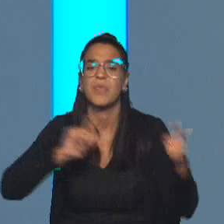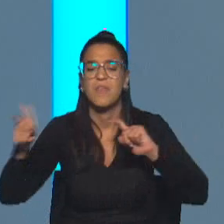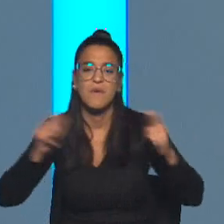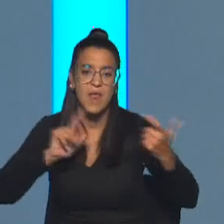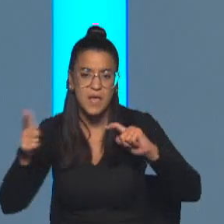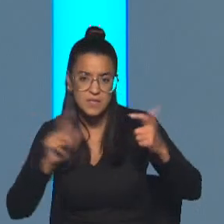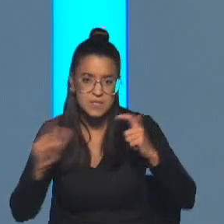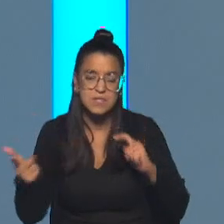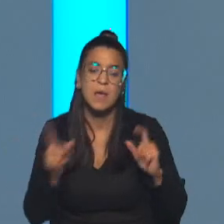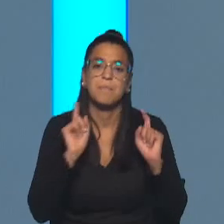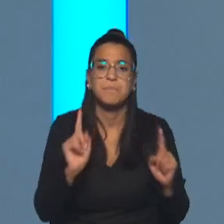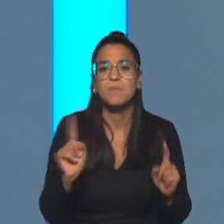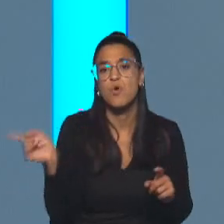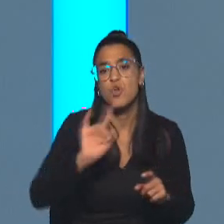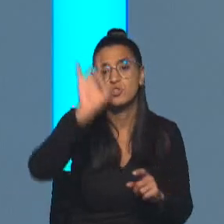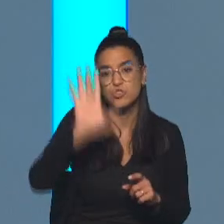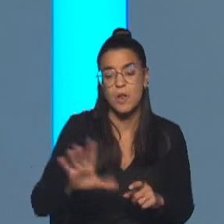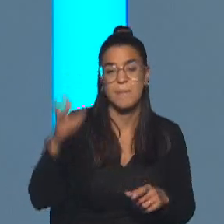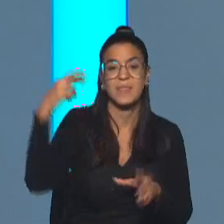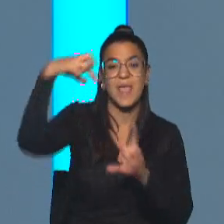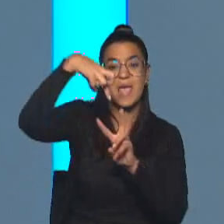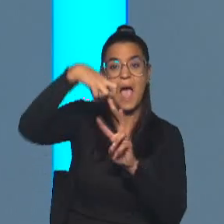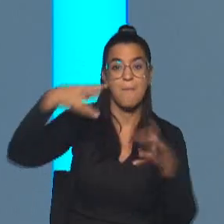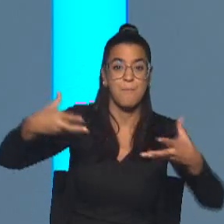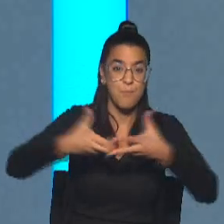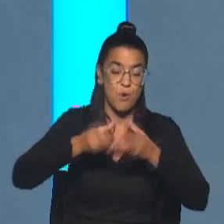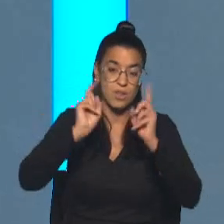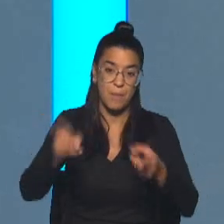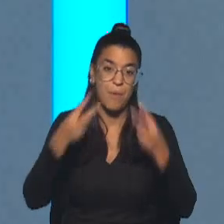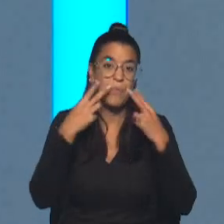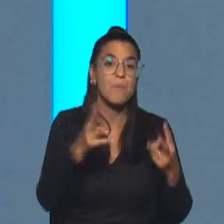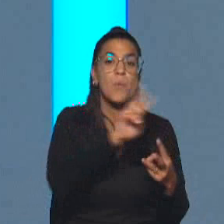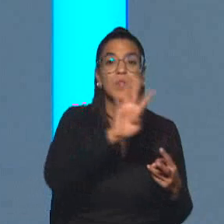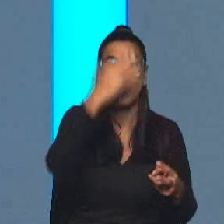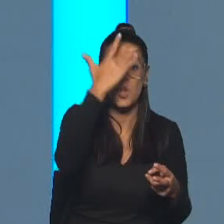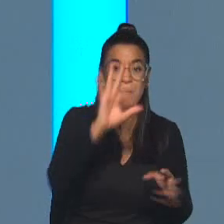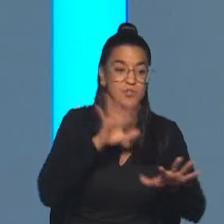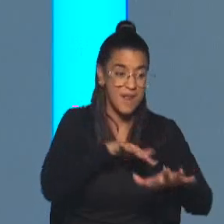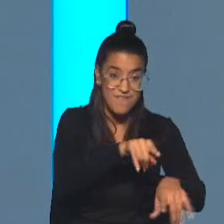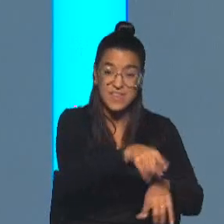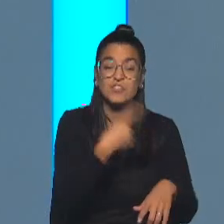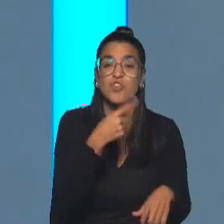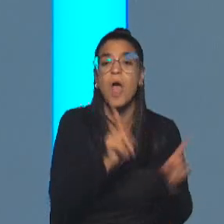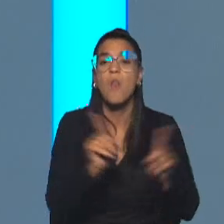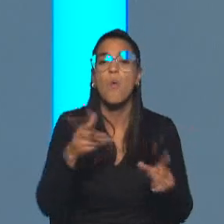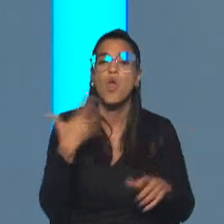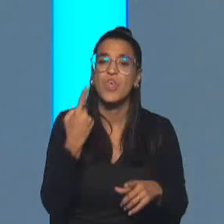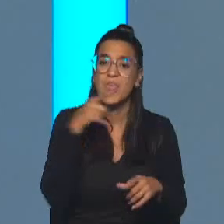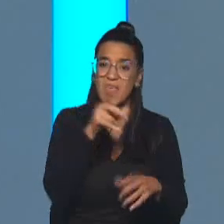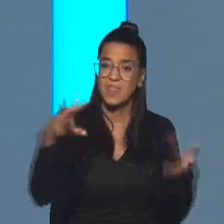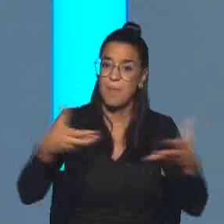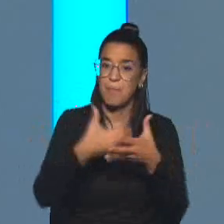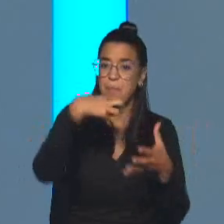se vienen planteando no solamente desde la Cámpora, sino vimos en la manifestación del 24 de marzo también algunos dirigentes del PJ que